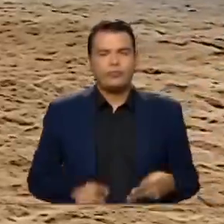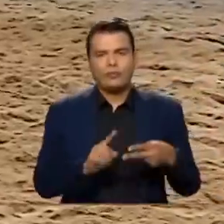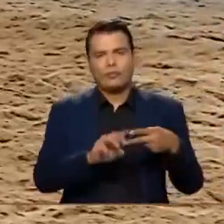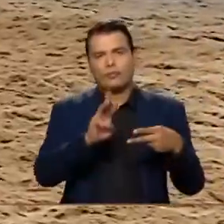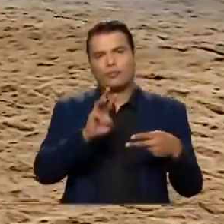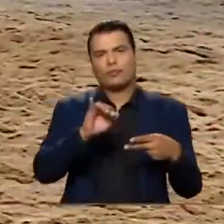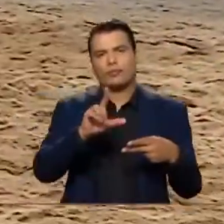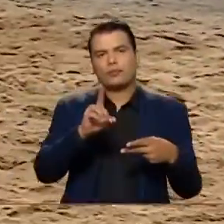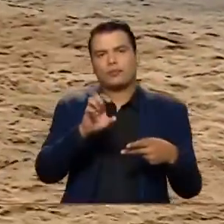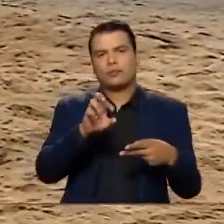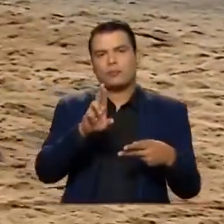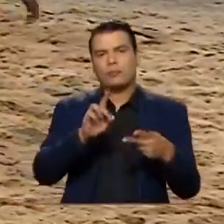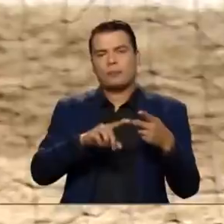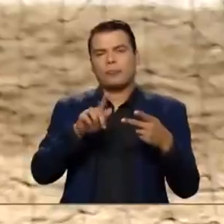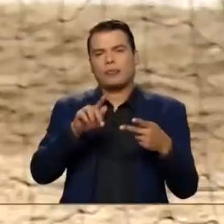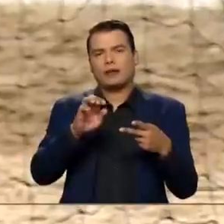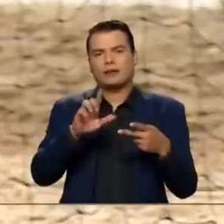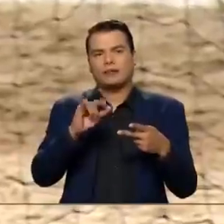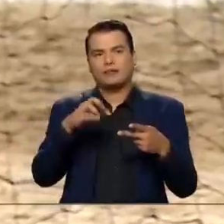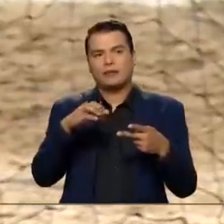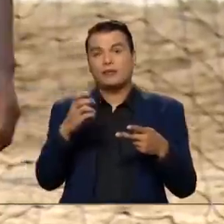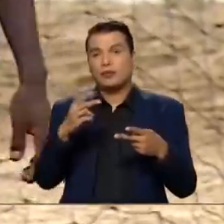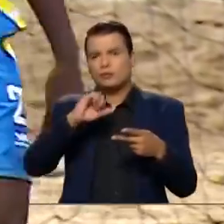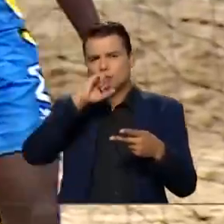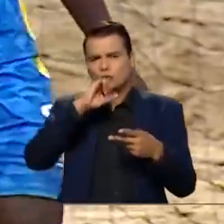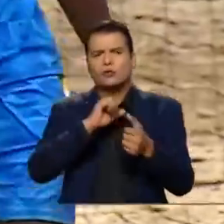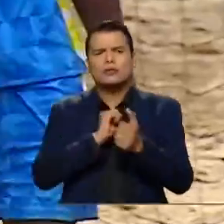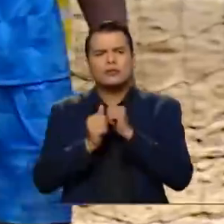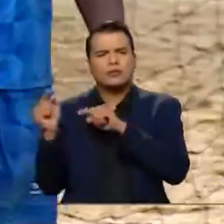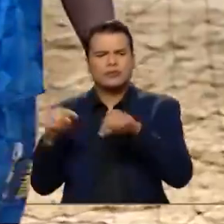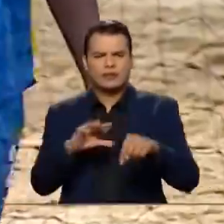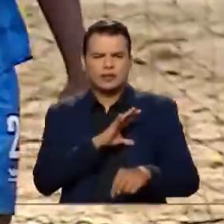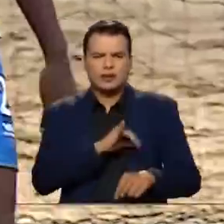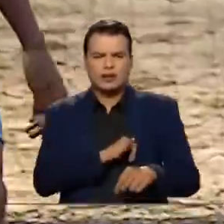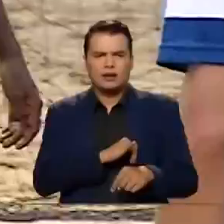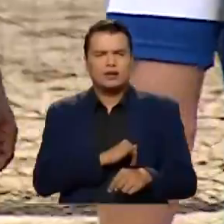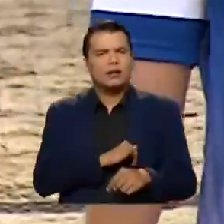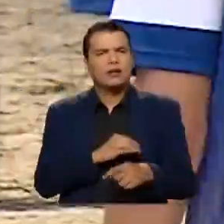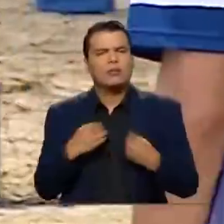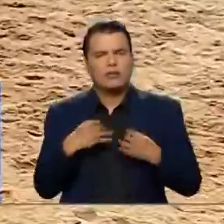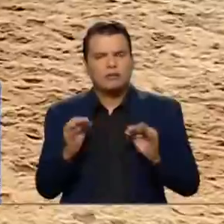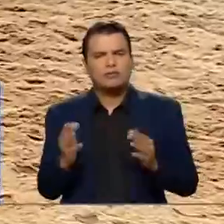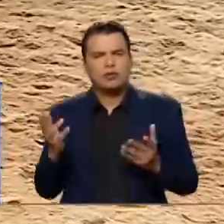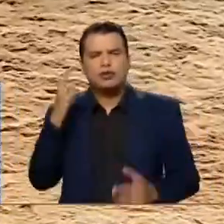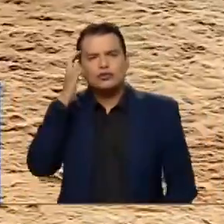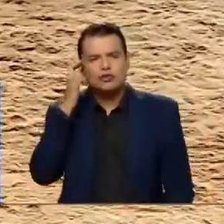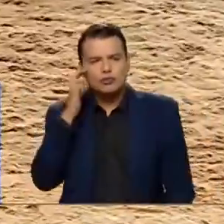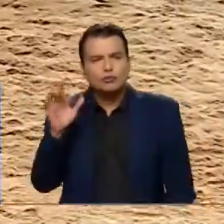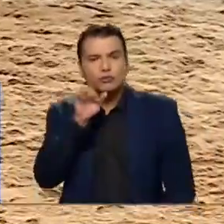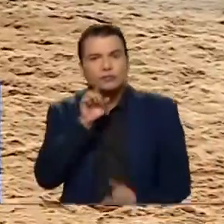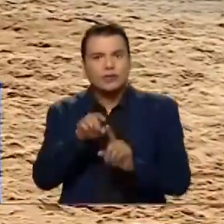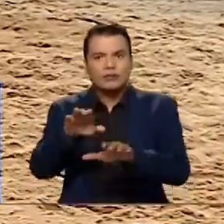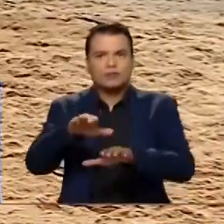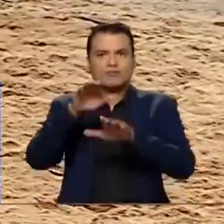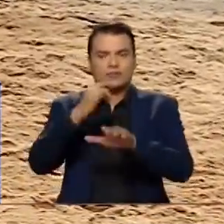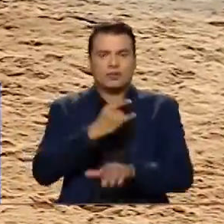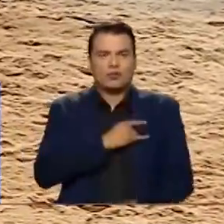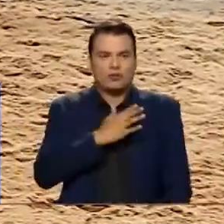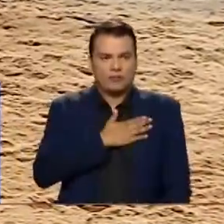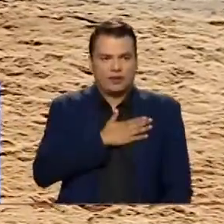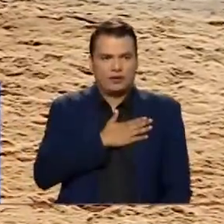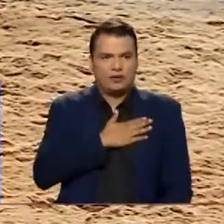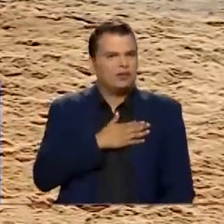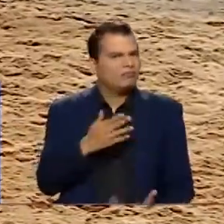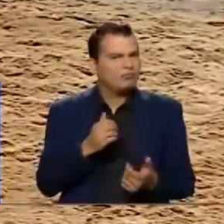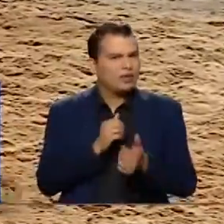Felipe son dos amigos que comparten la pasión por el deporte. Llegaron a Cali desde el departamento del Chocó para representar a su universidad en el